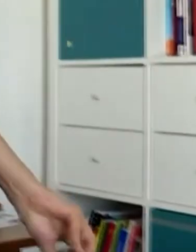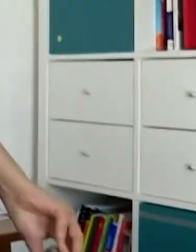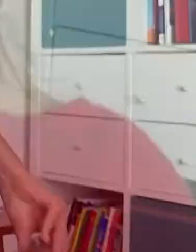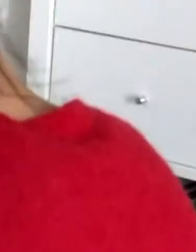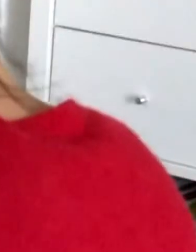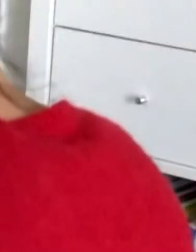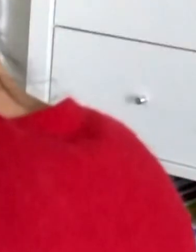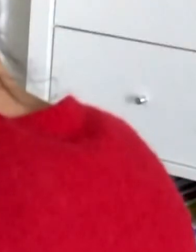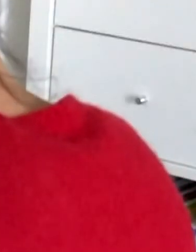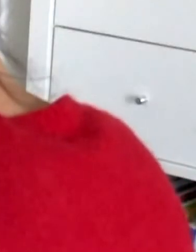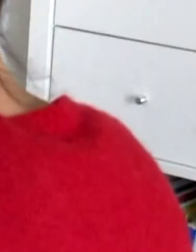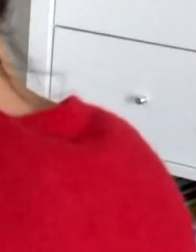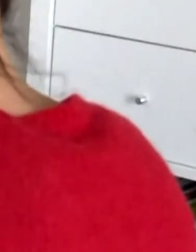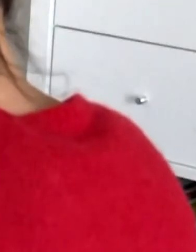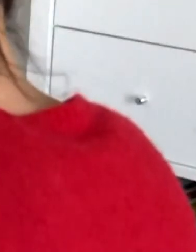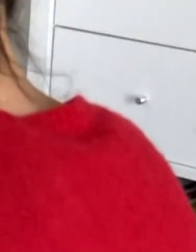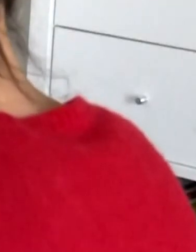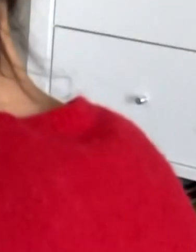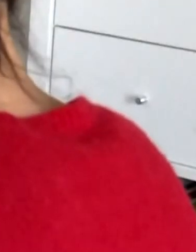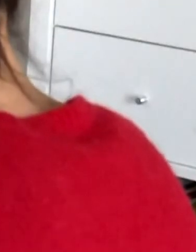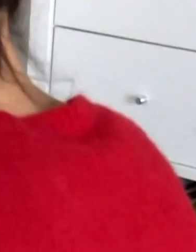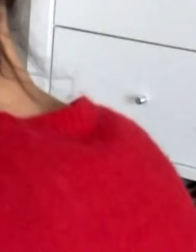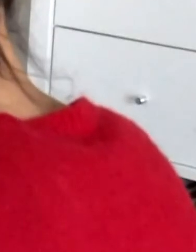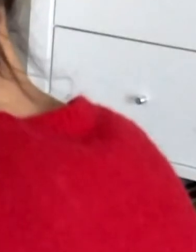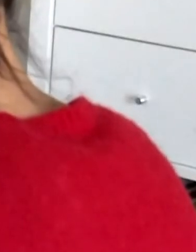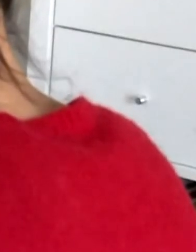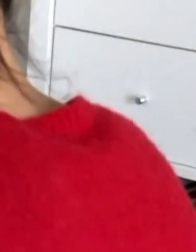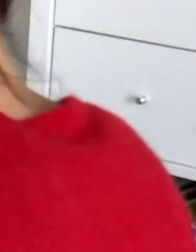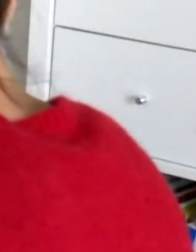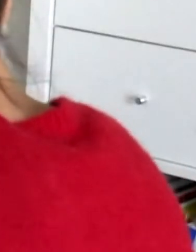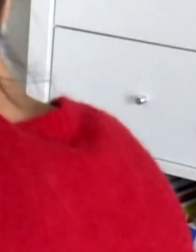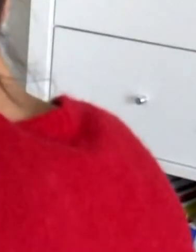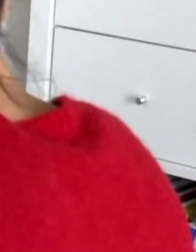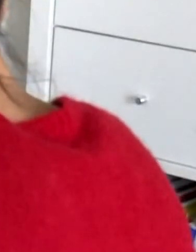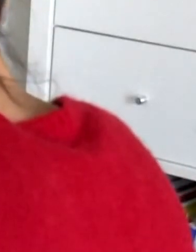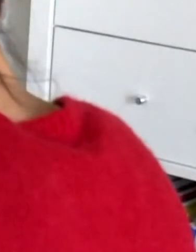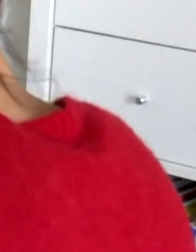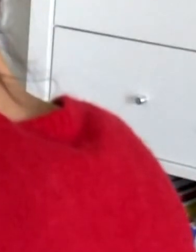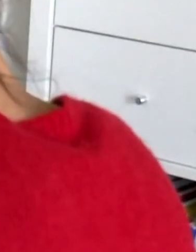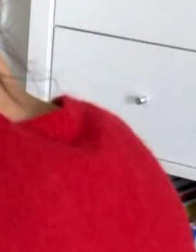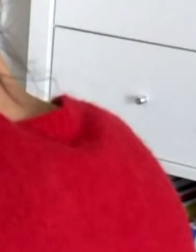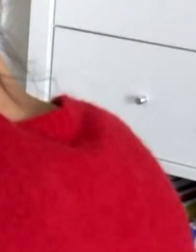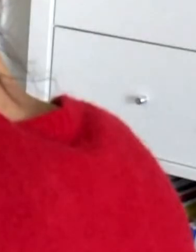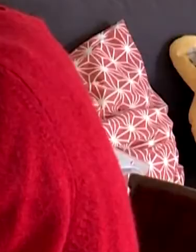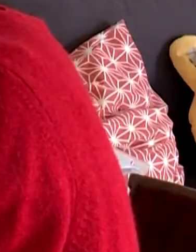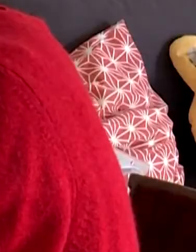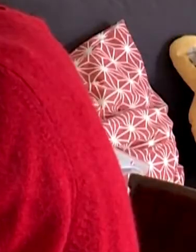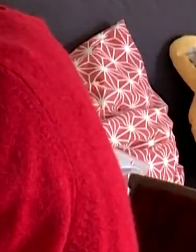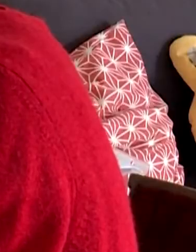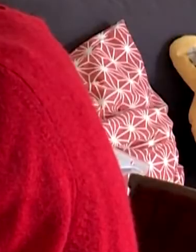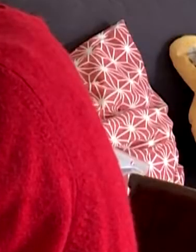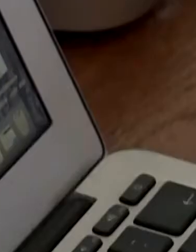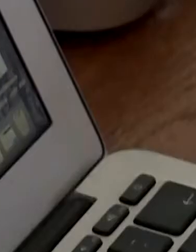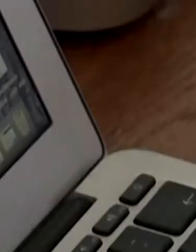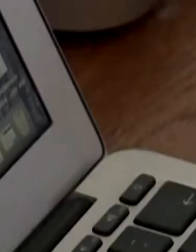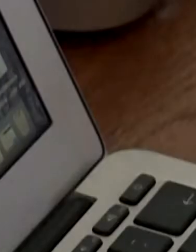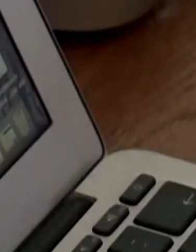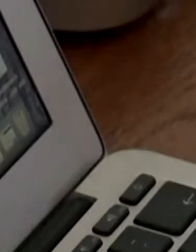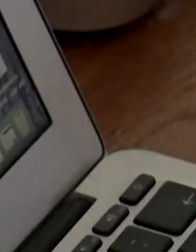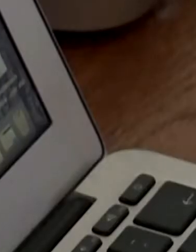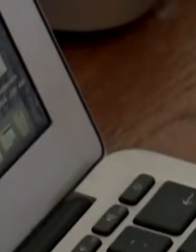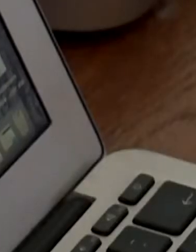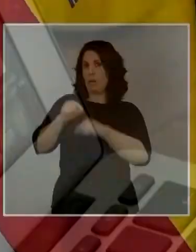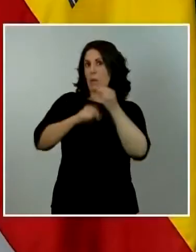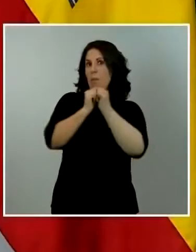de empleados tuvieron que trabajar desde sus casas a través de internet tal y como ha explicado la ministra de trabajo se rellena un